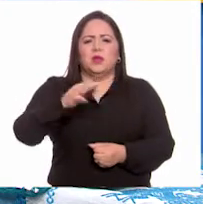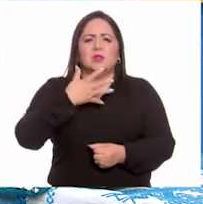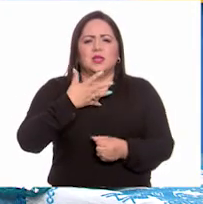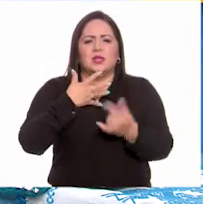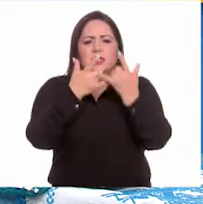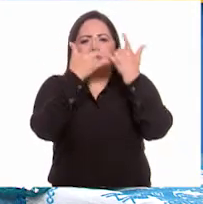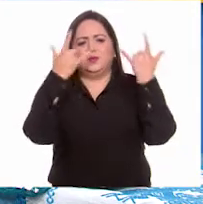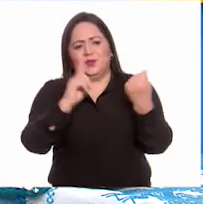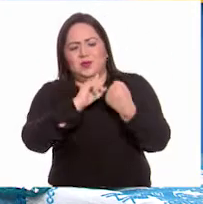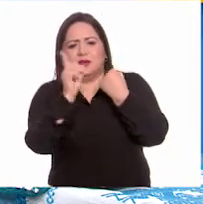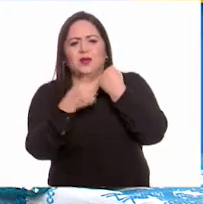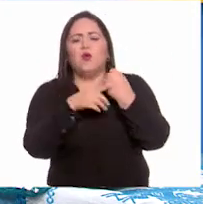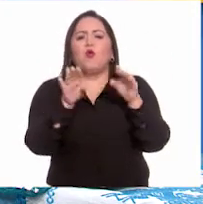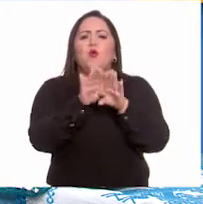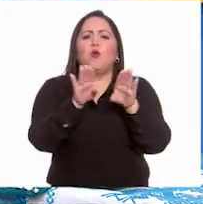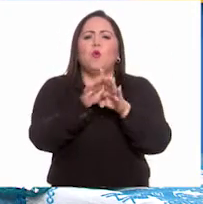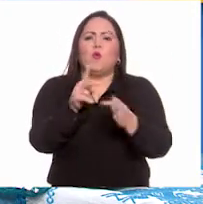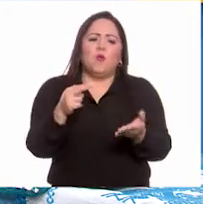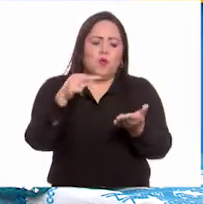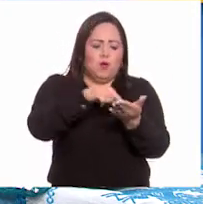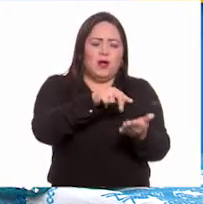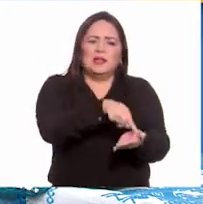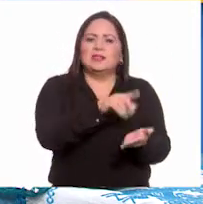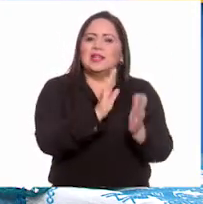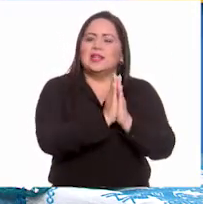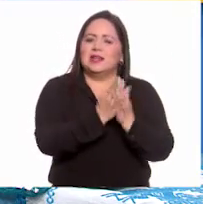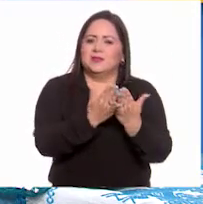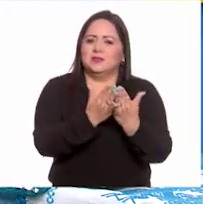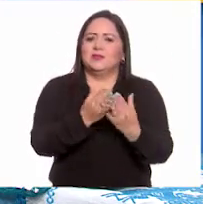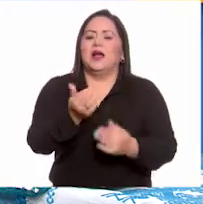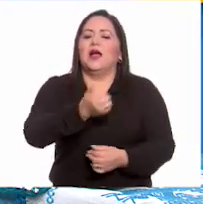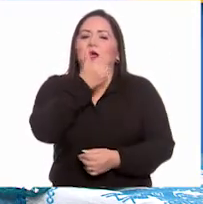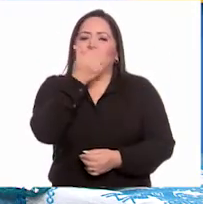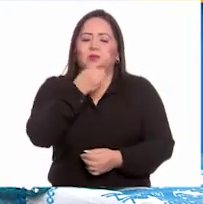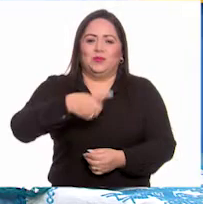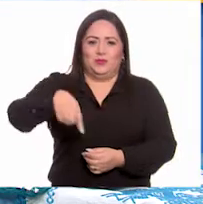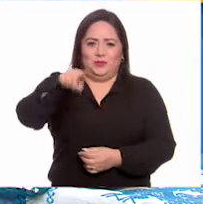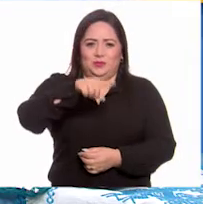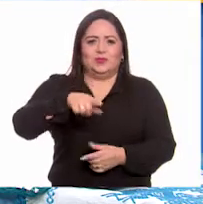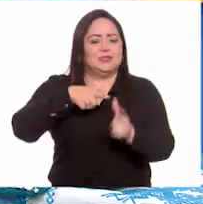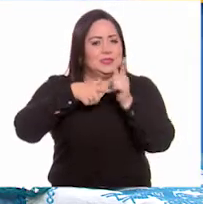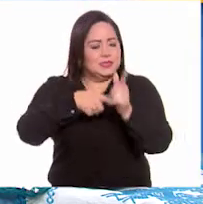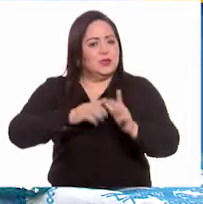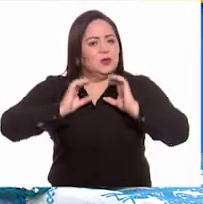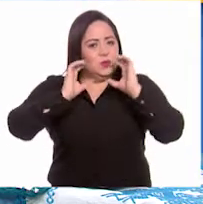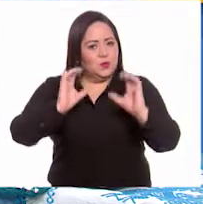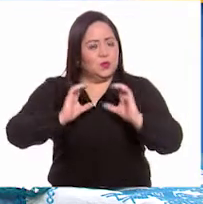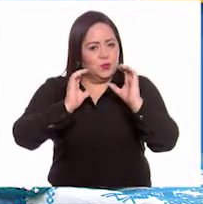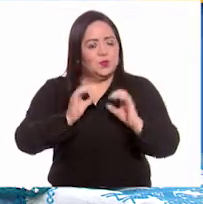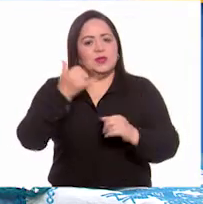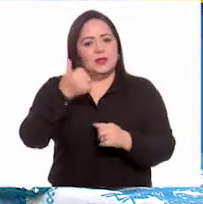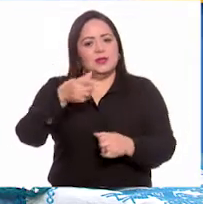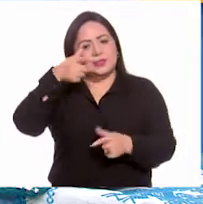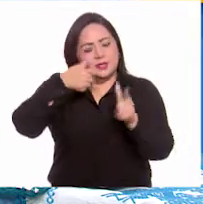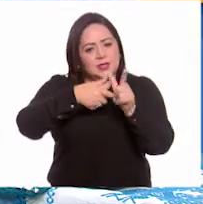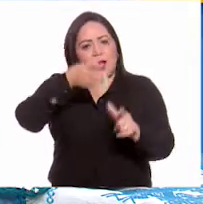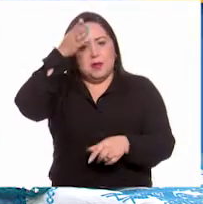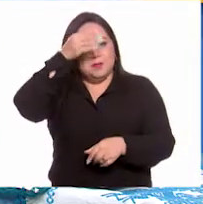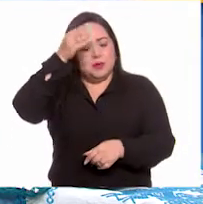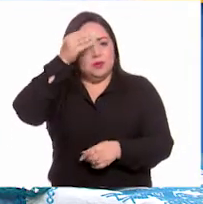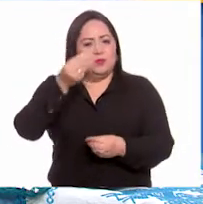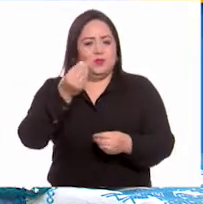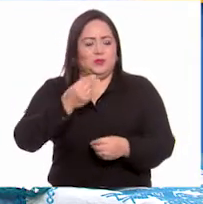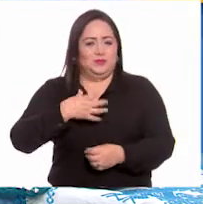gran historia de cómo llegaron a los libros. Queridas alumnas y alumnos, sigan cuidándose y aprendiendo con mucho